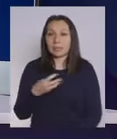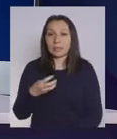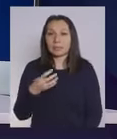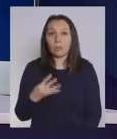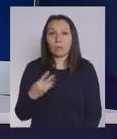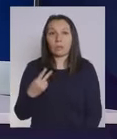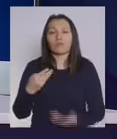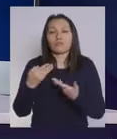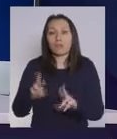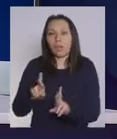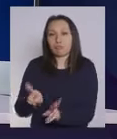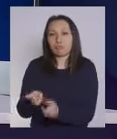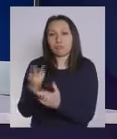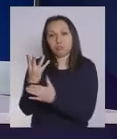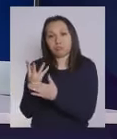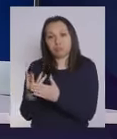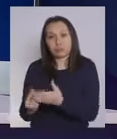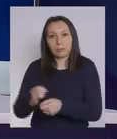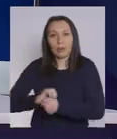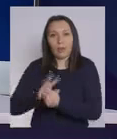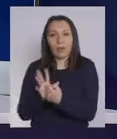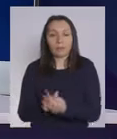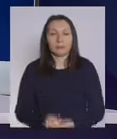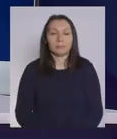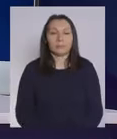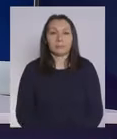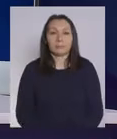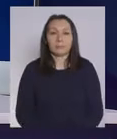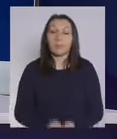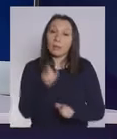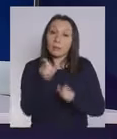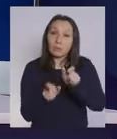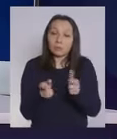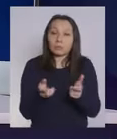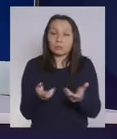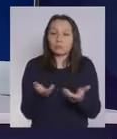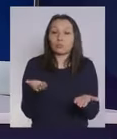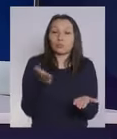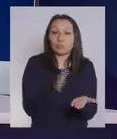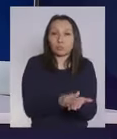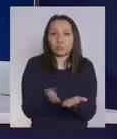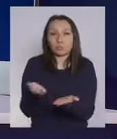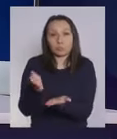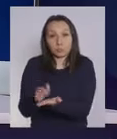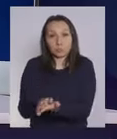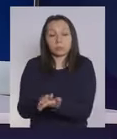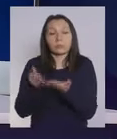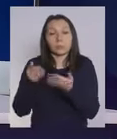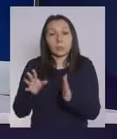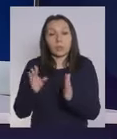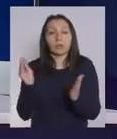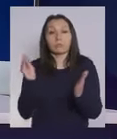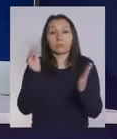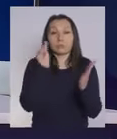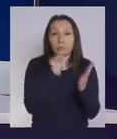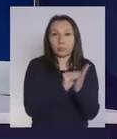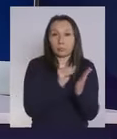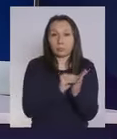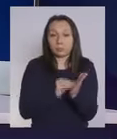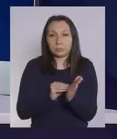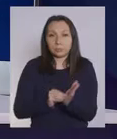347.342 ya se han recuperado. En cuanto a las personas que han fallecido, de acuerdo a los decesos